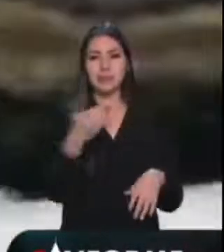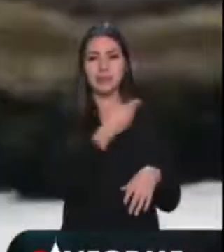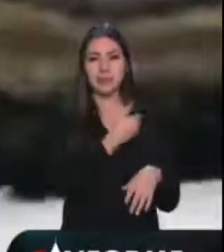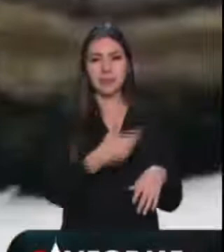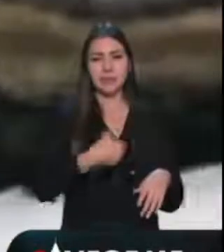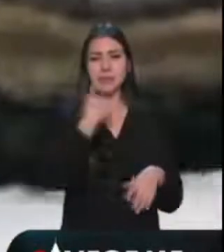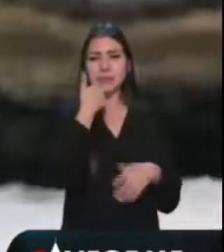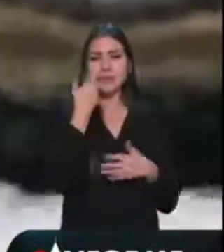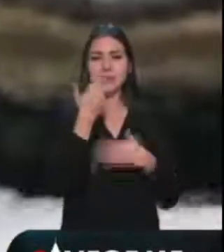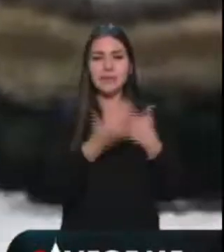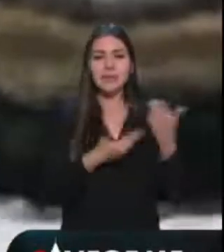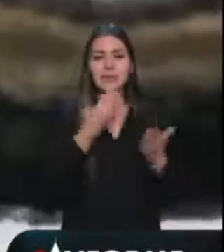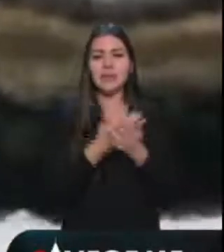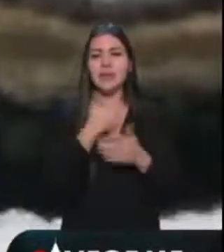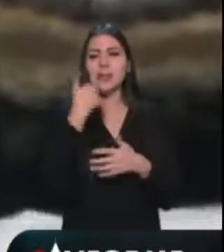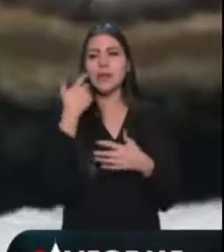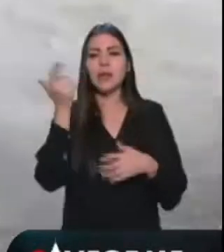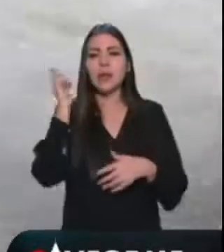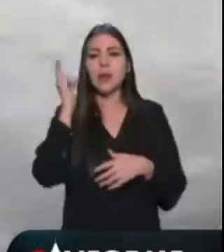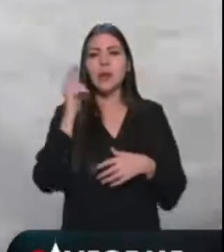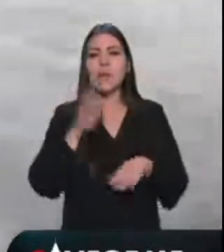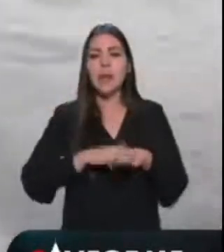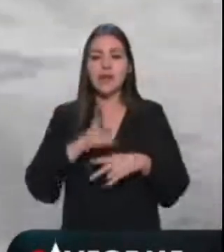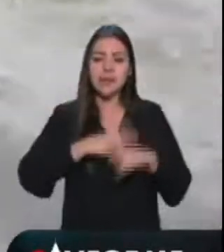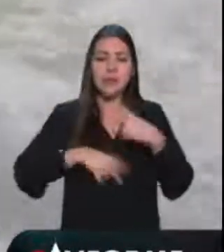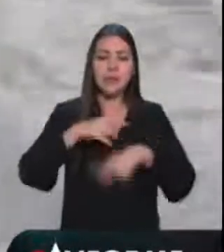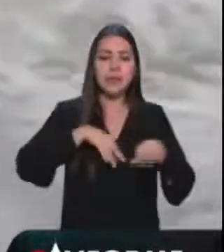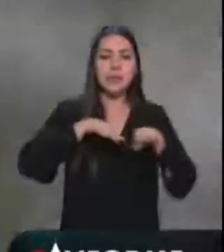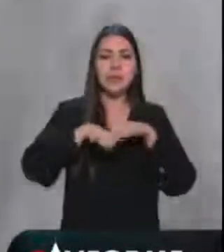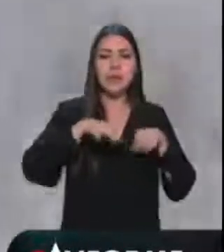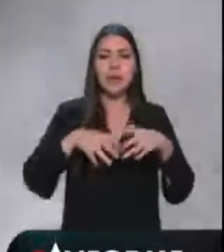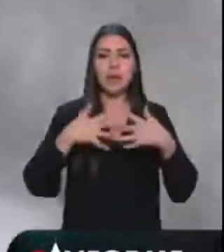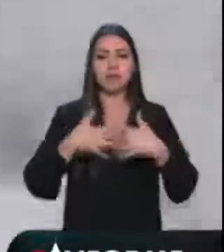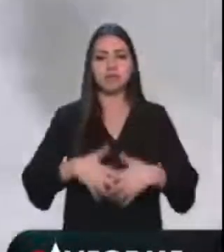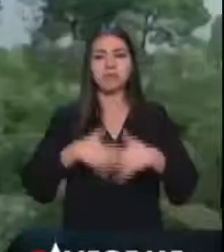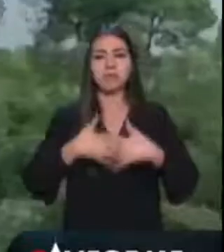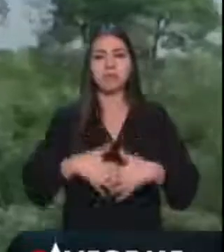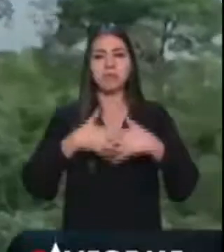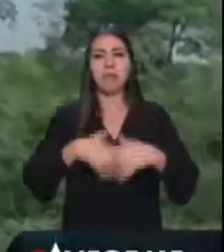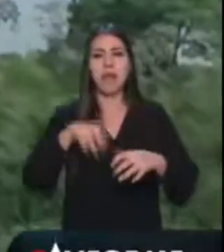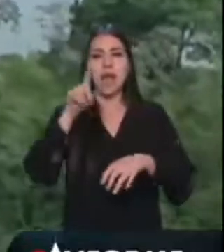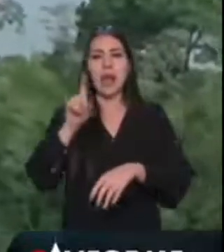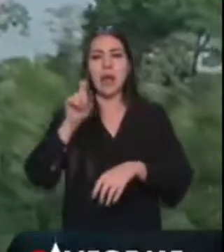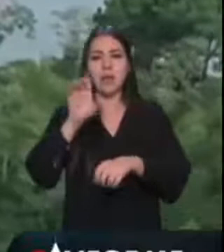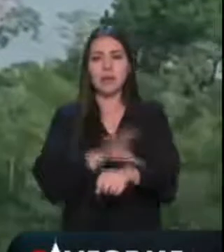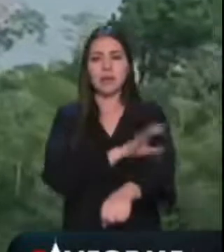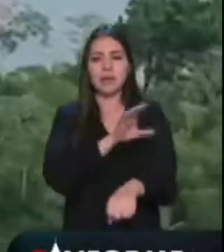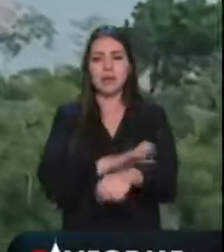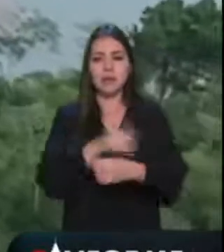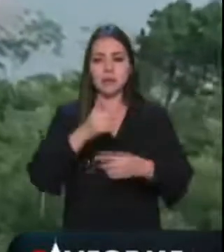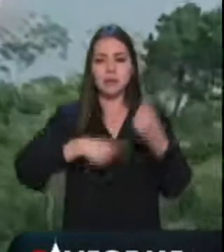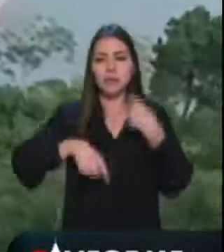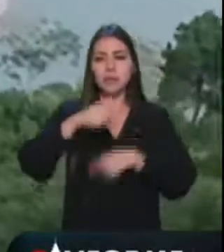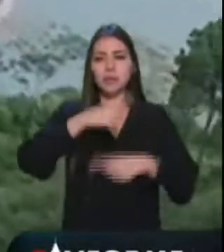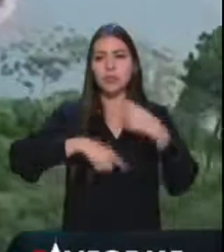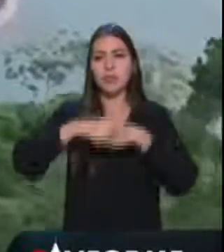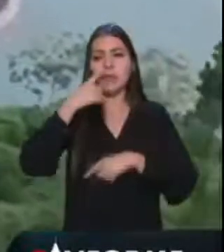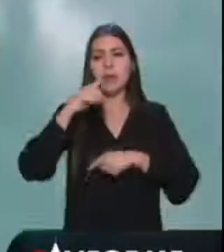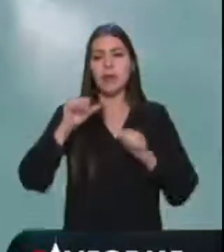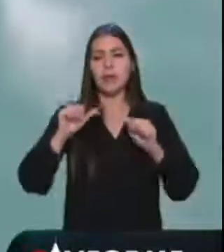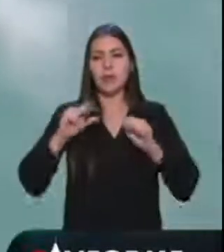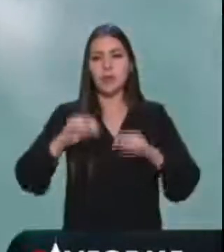tuvieran preferencia de producción y así aprovechar la energía limpia que generan. Resultado de ello, la generación de energía aumentó en más